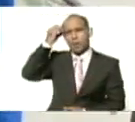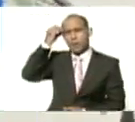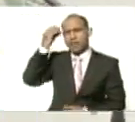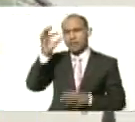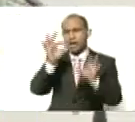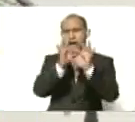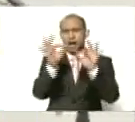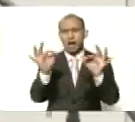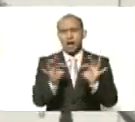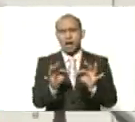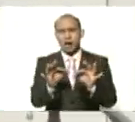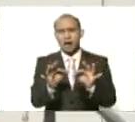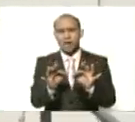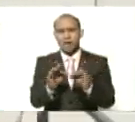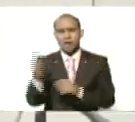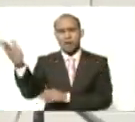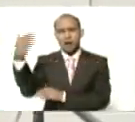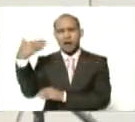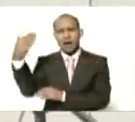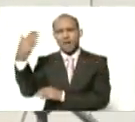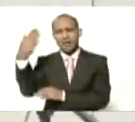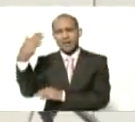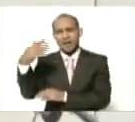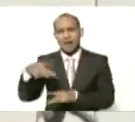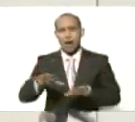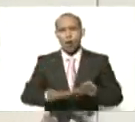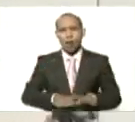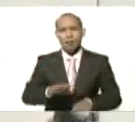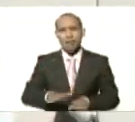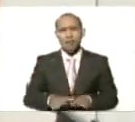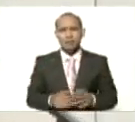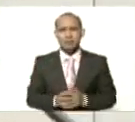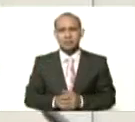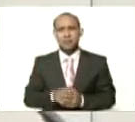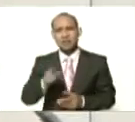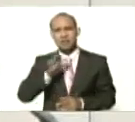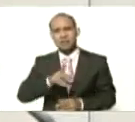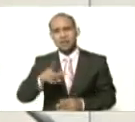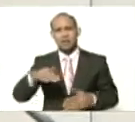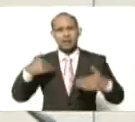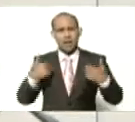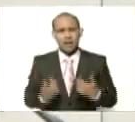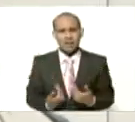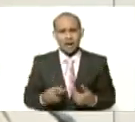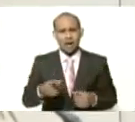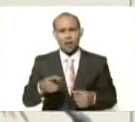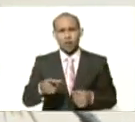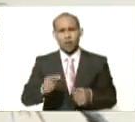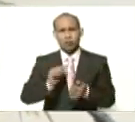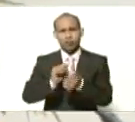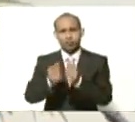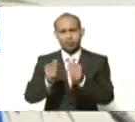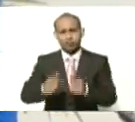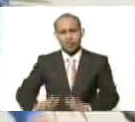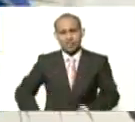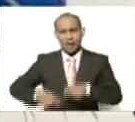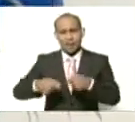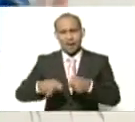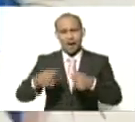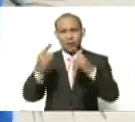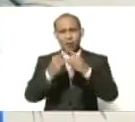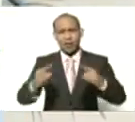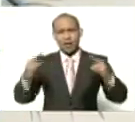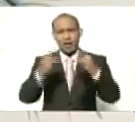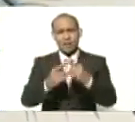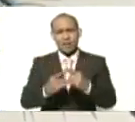al lado y el haz de bandera a los pies. Así está él, calzadas aún las botas de campaña, porque lo que